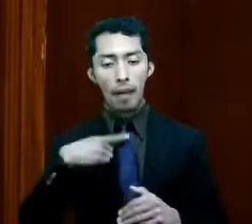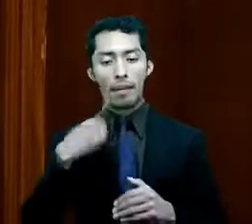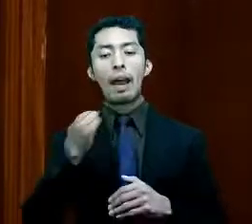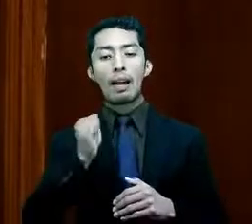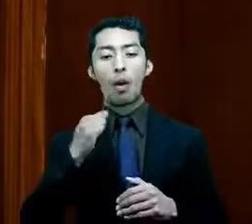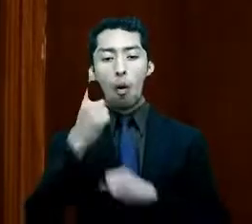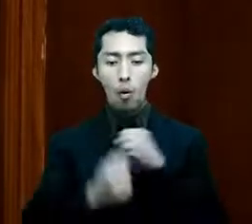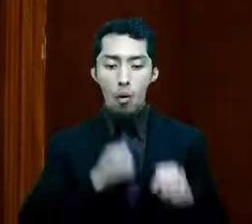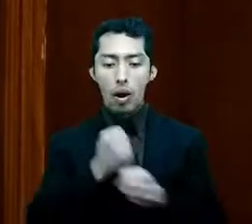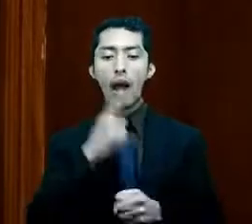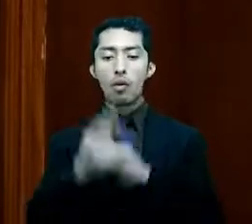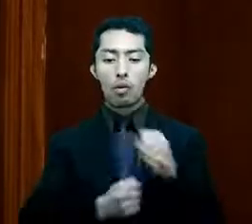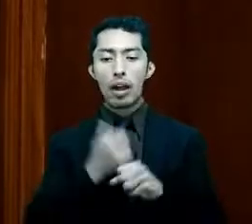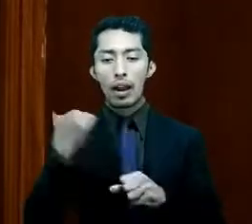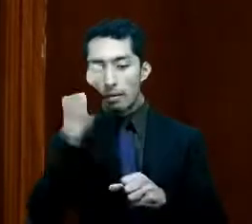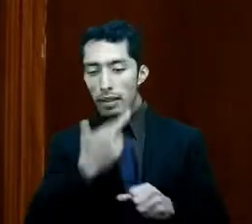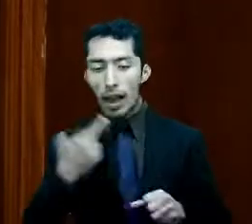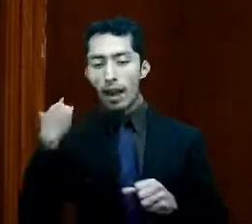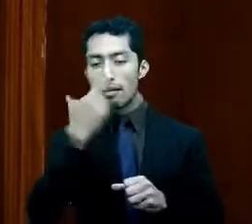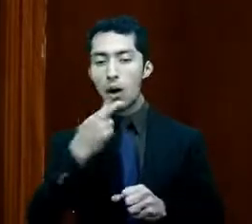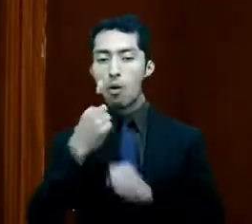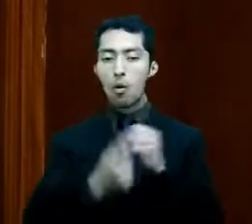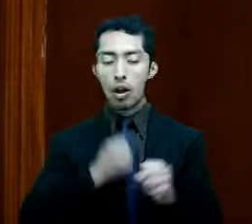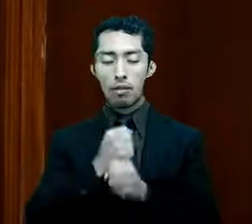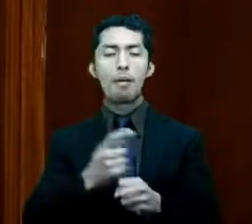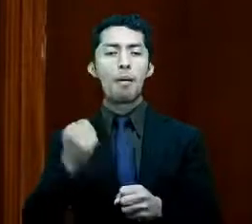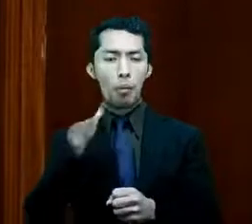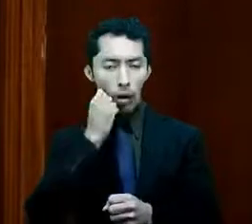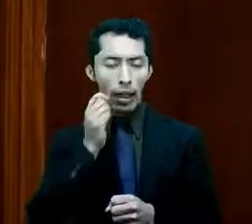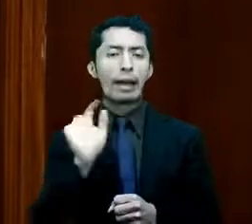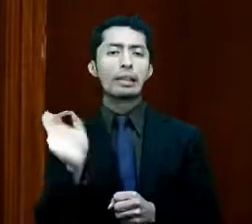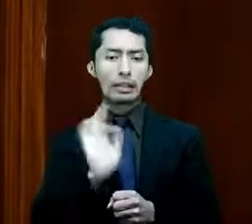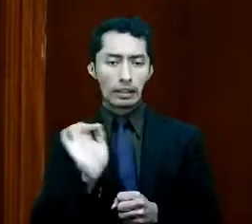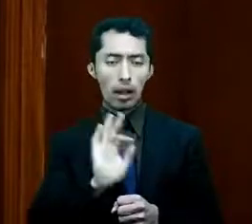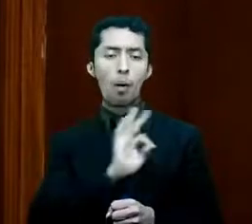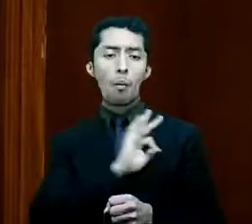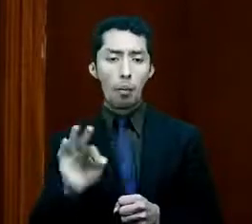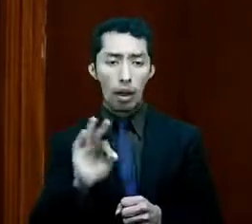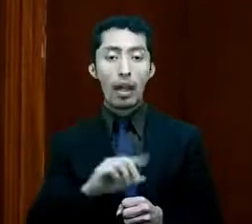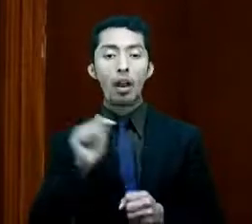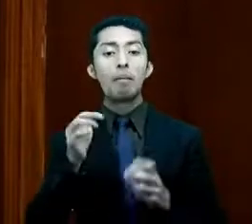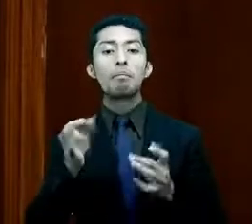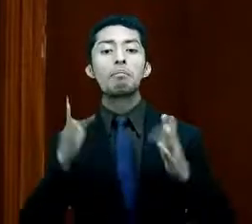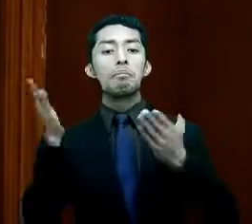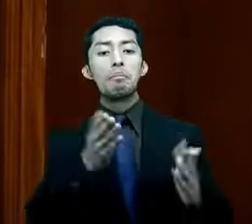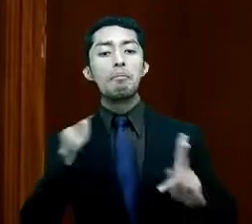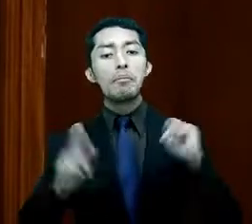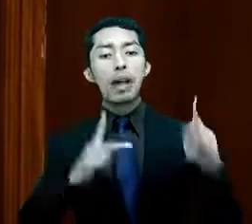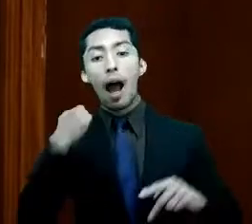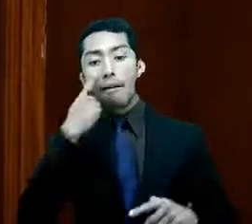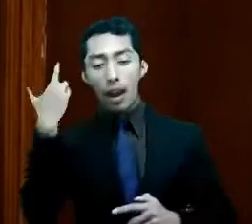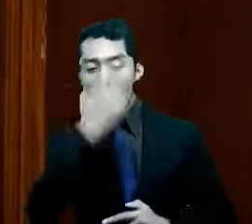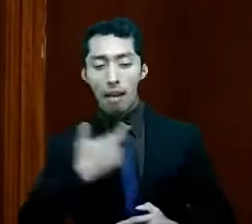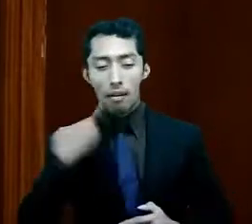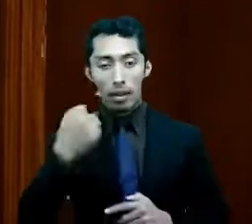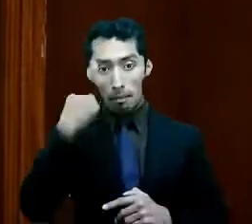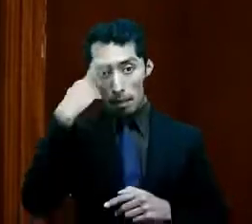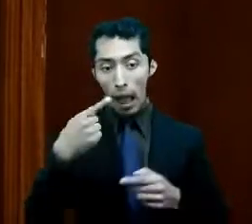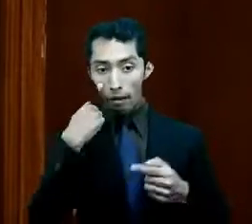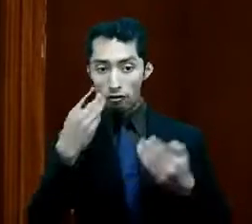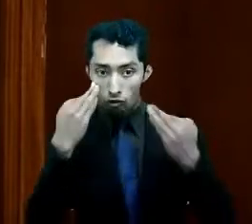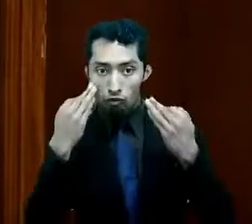manera anual, con independencia de que puedan ser sujetos de visitas de verificación